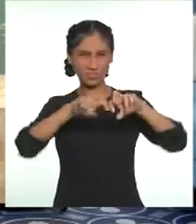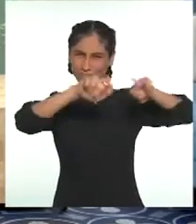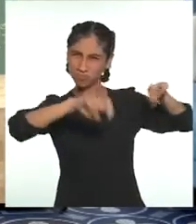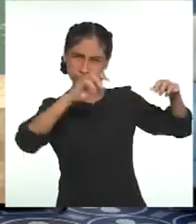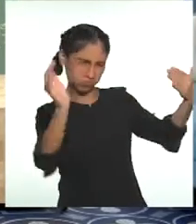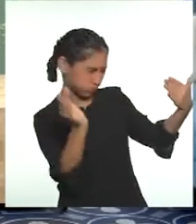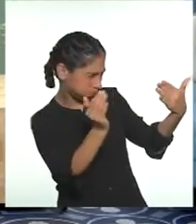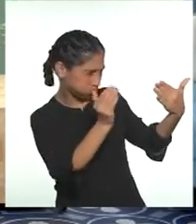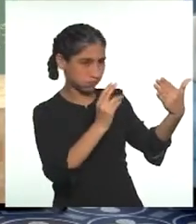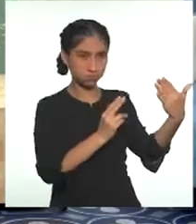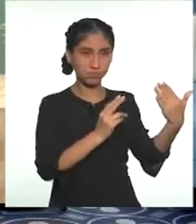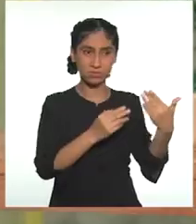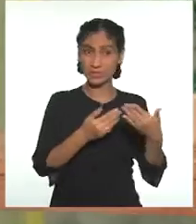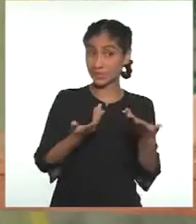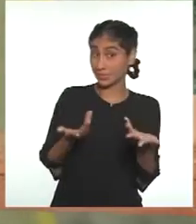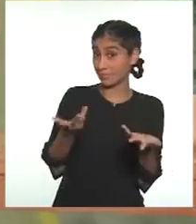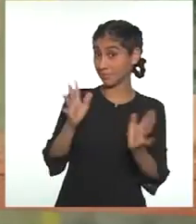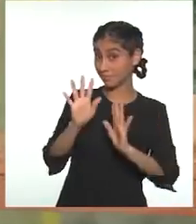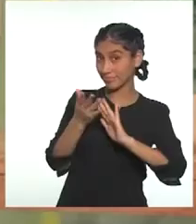comenzar nuestra investigación.